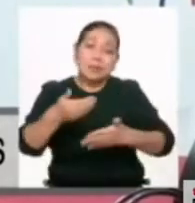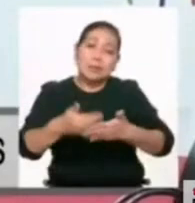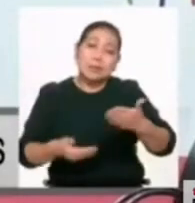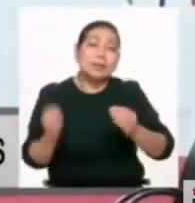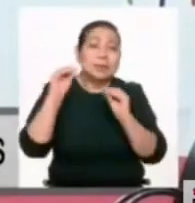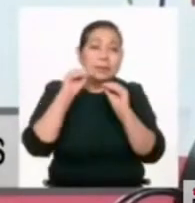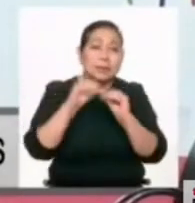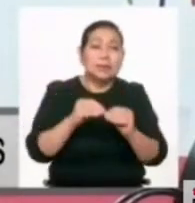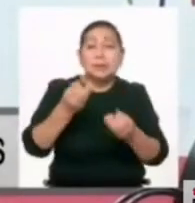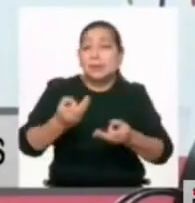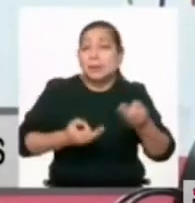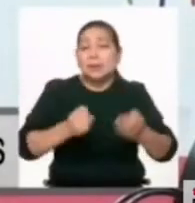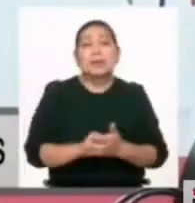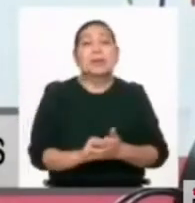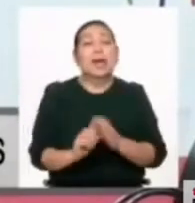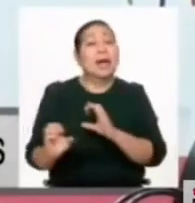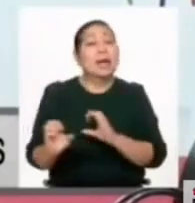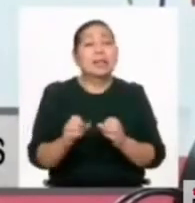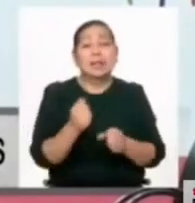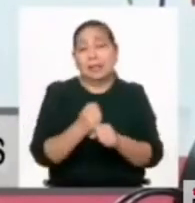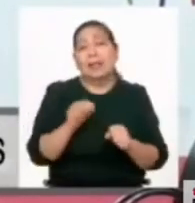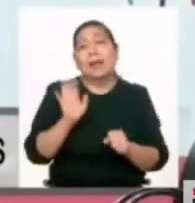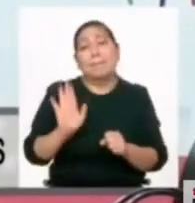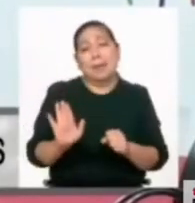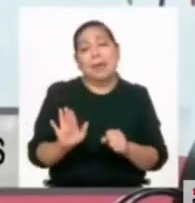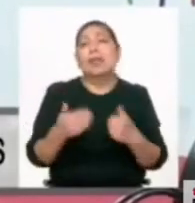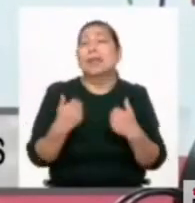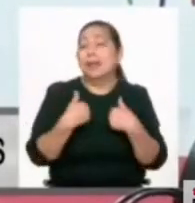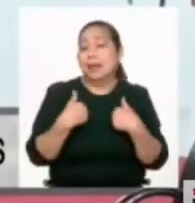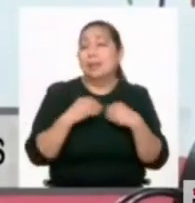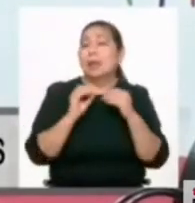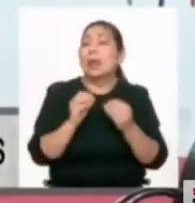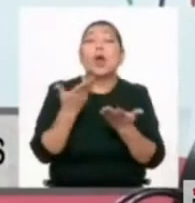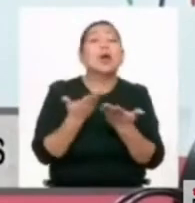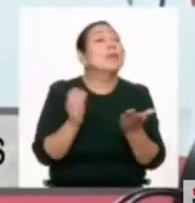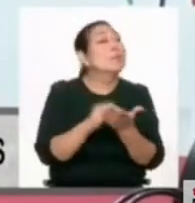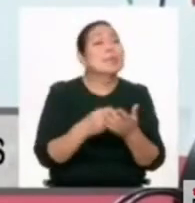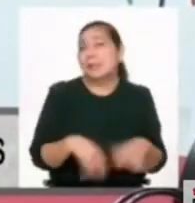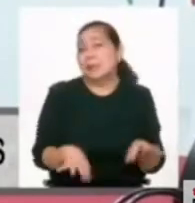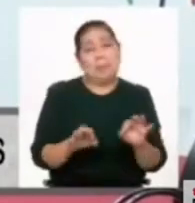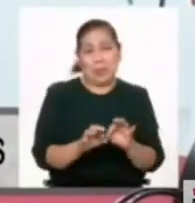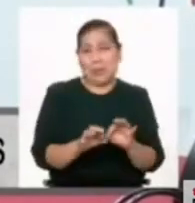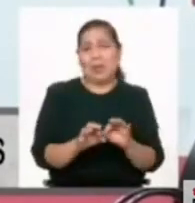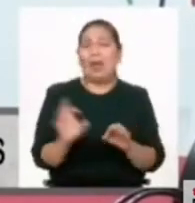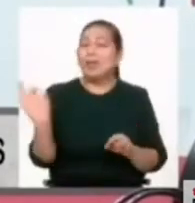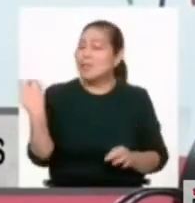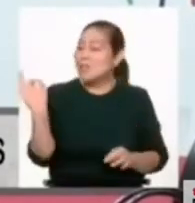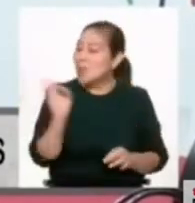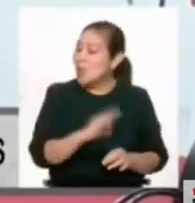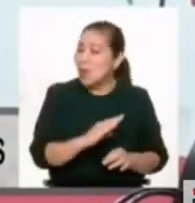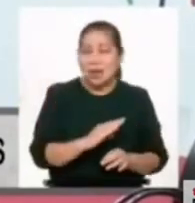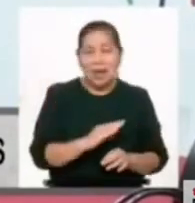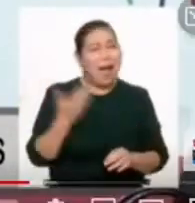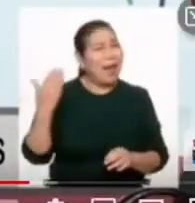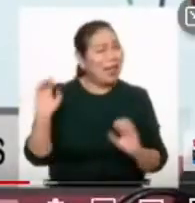expediente, asignarle un presupuesto y realizar esa obra. A eso tenemos que darle prioridad, ¿no? Porque nunca